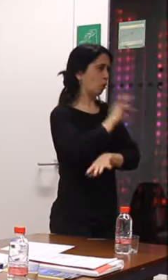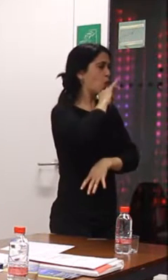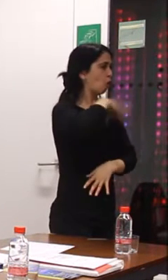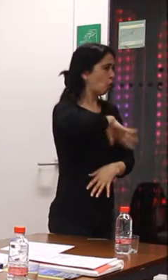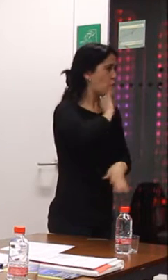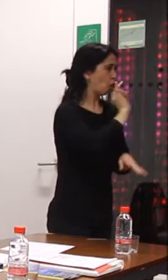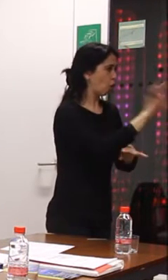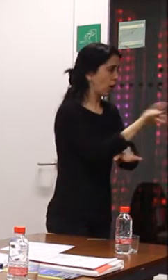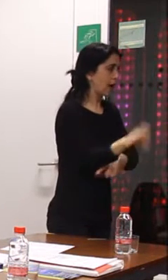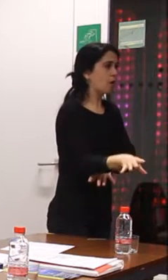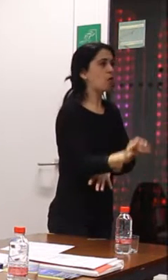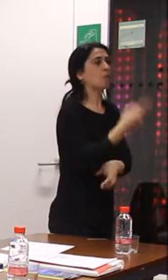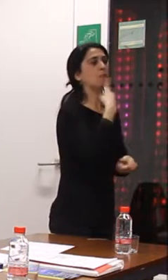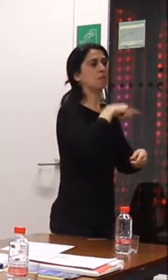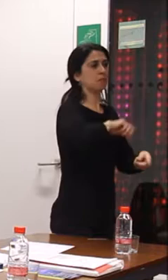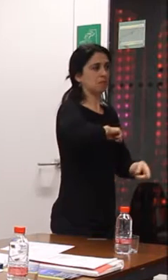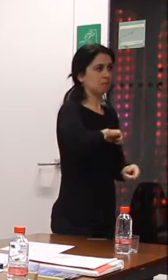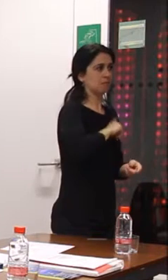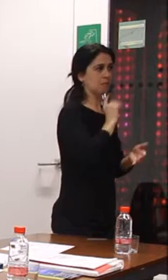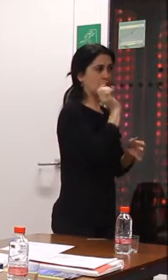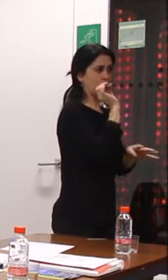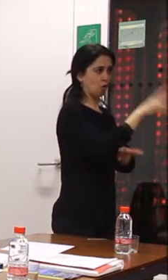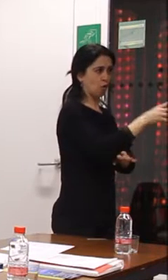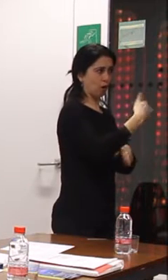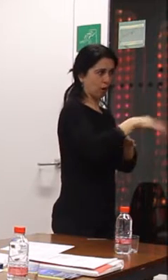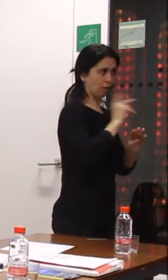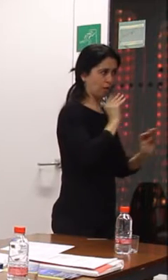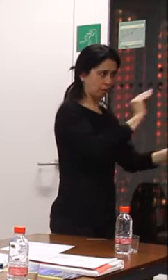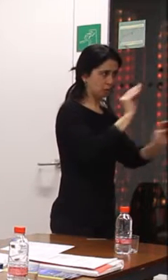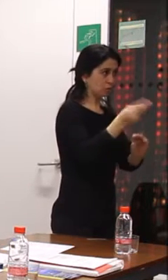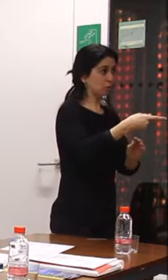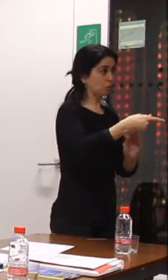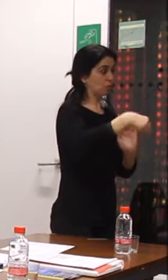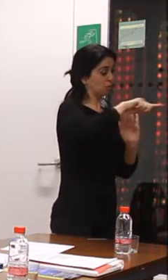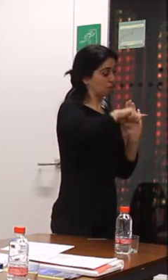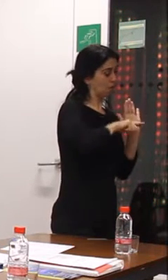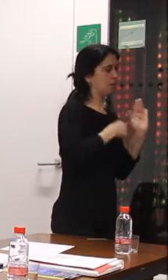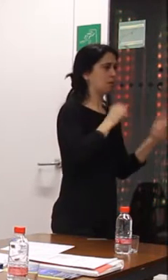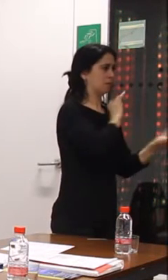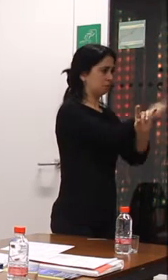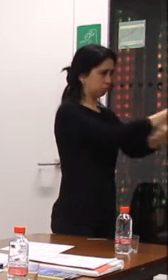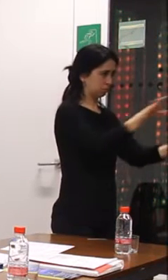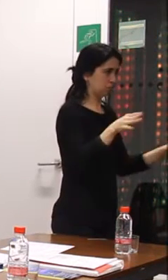por correo electrónico, me decís vuestro correo, porque sí que sí que creo que hay